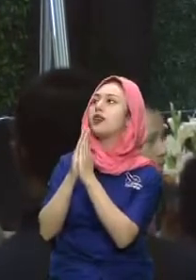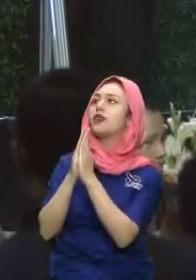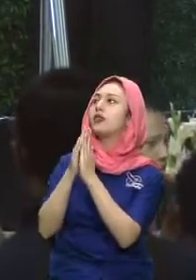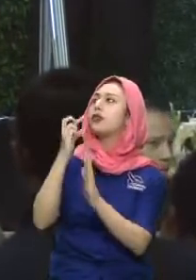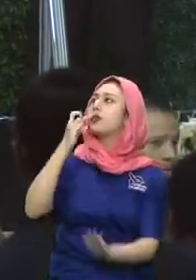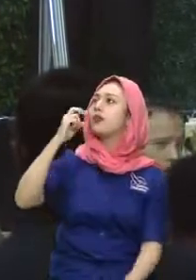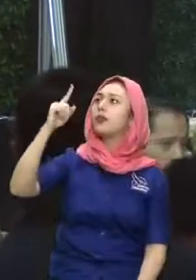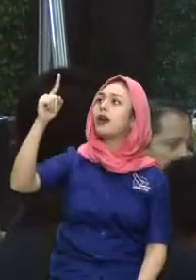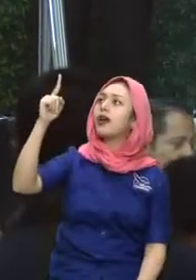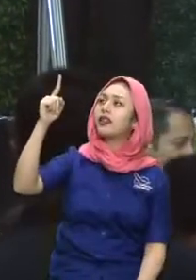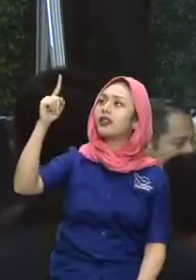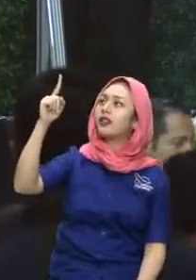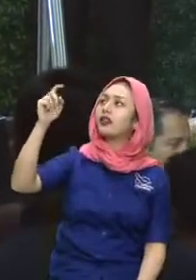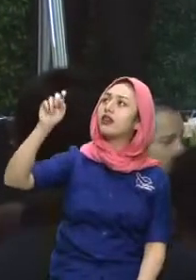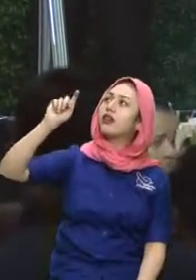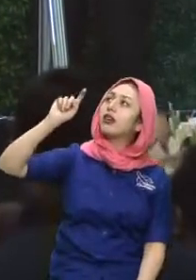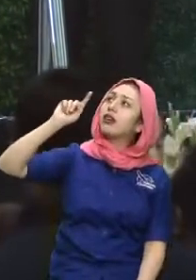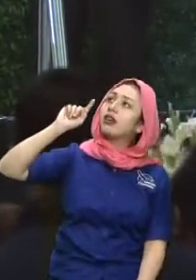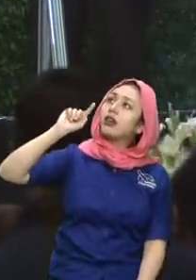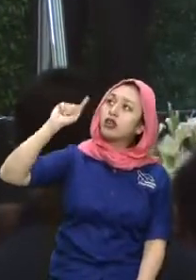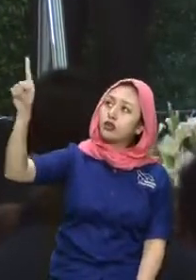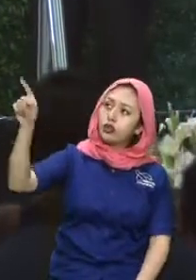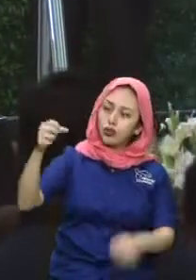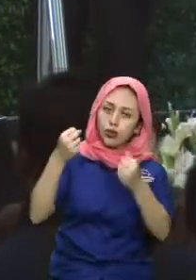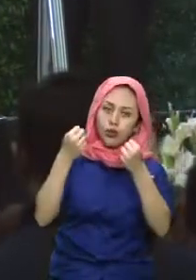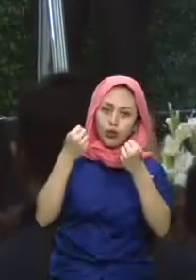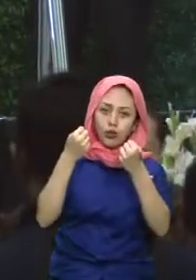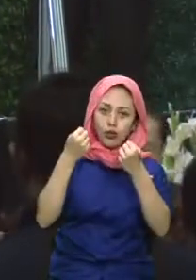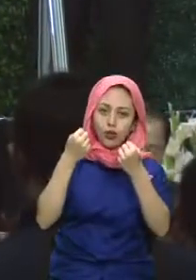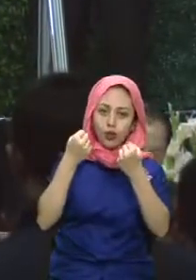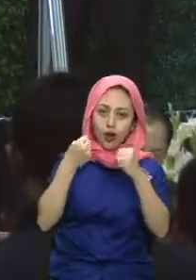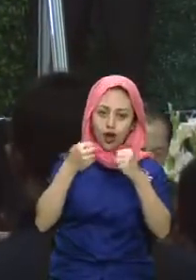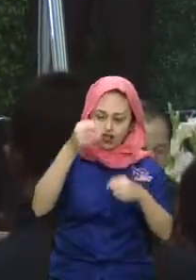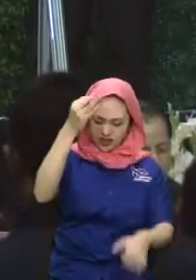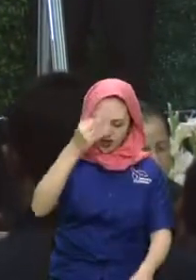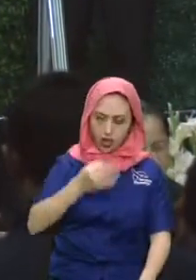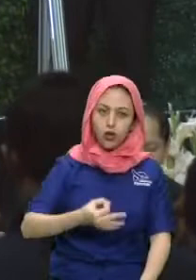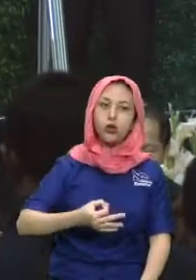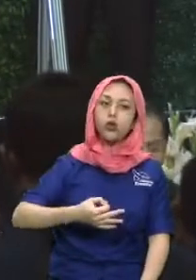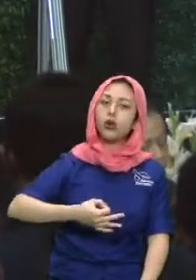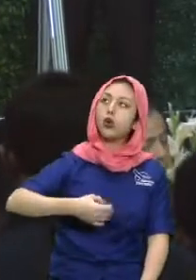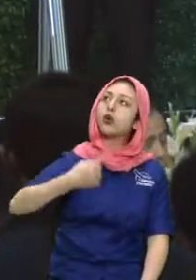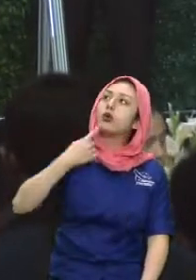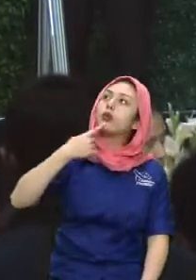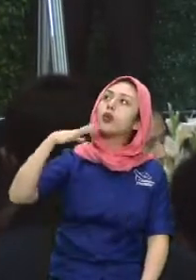respetuosamente, que tú cumplas tu palabra en ellos. Esa palabra que tú dijiste,